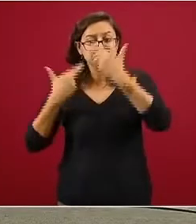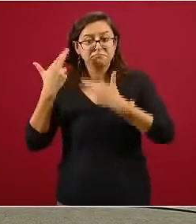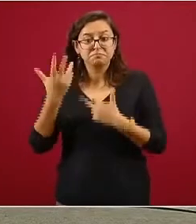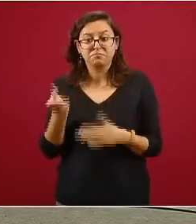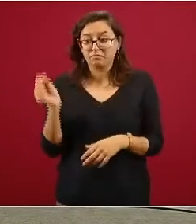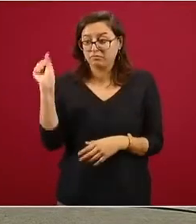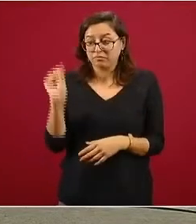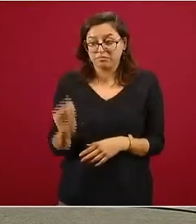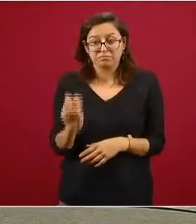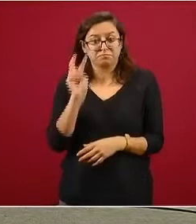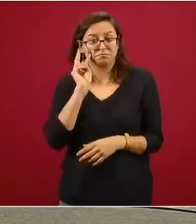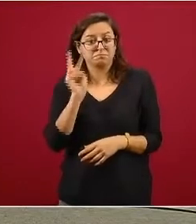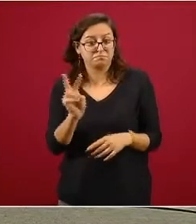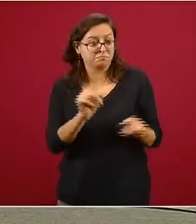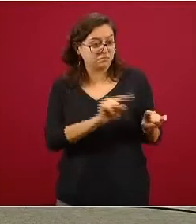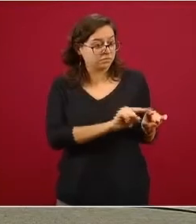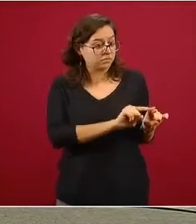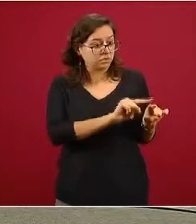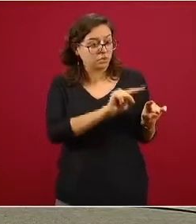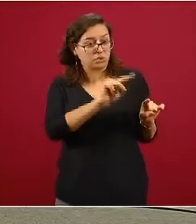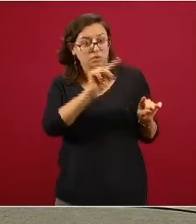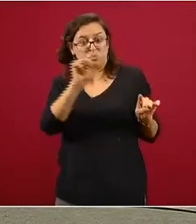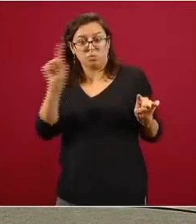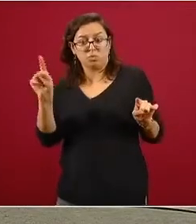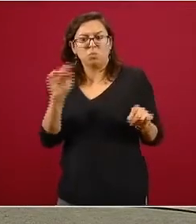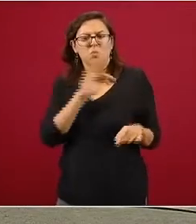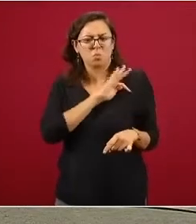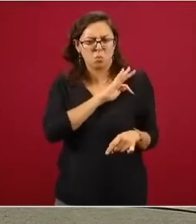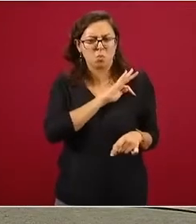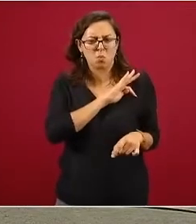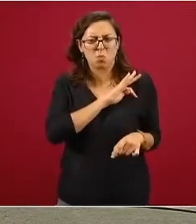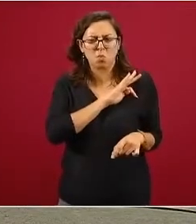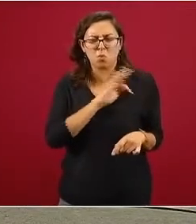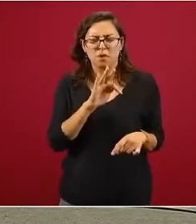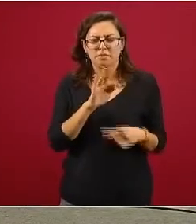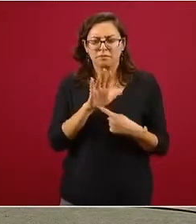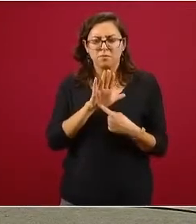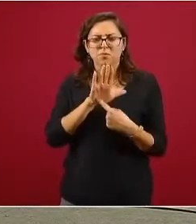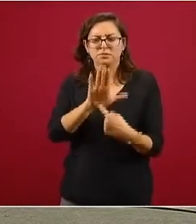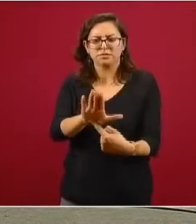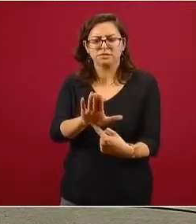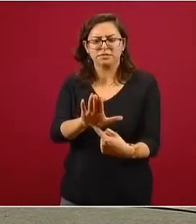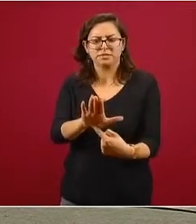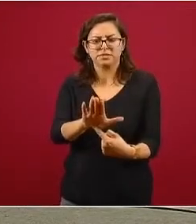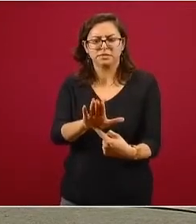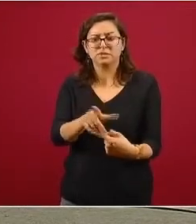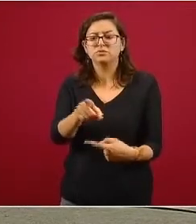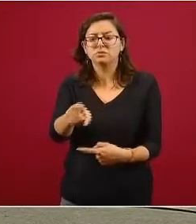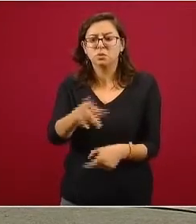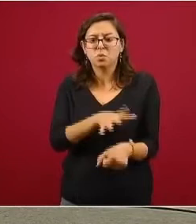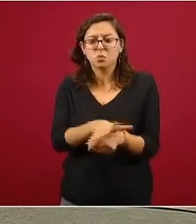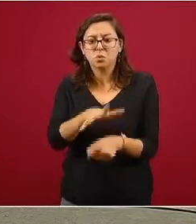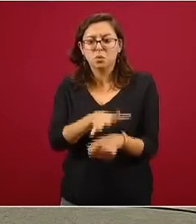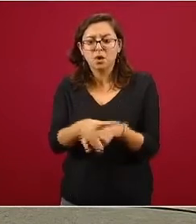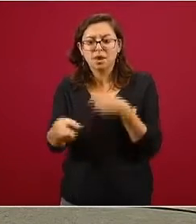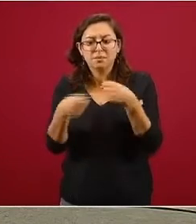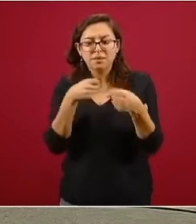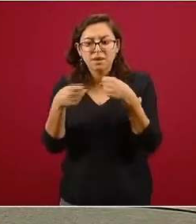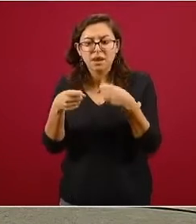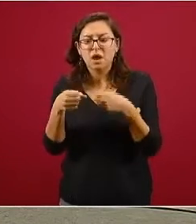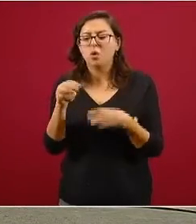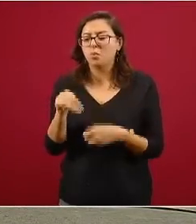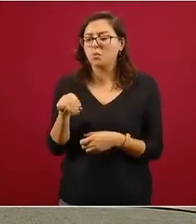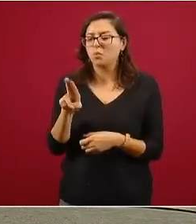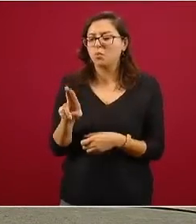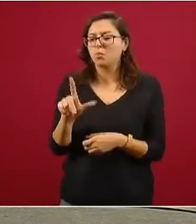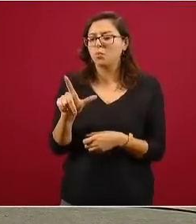visualización de la curva, si pudiéramos ponerla para ayudar aquí a… ¿De qué medios usted ya no nos dijo?